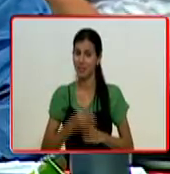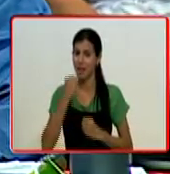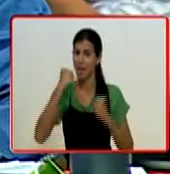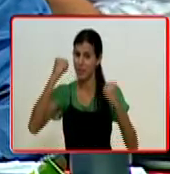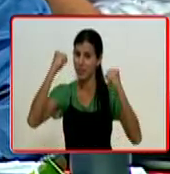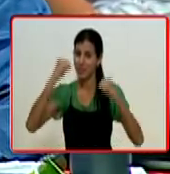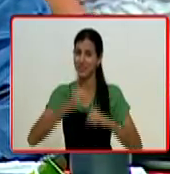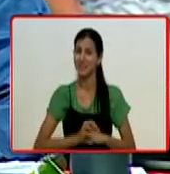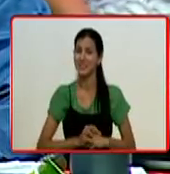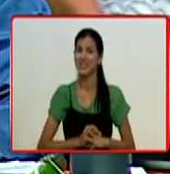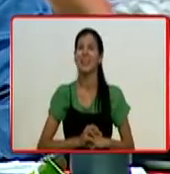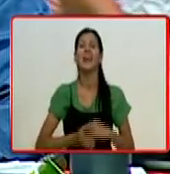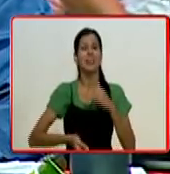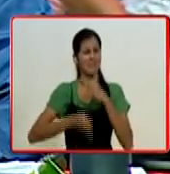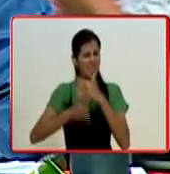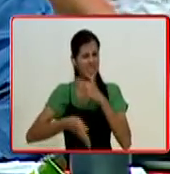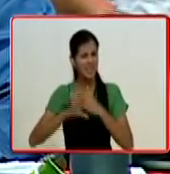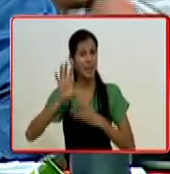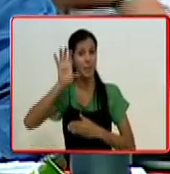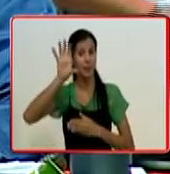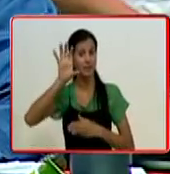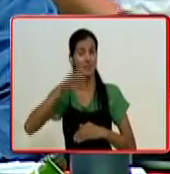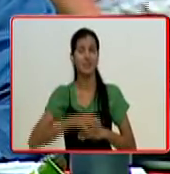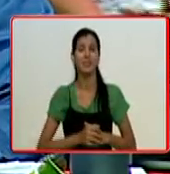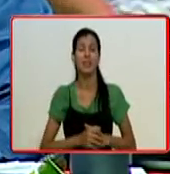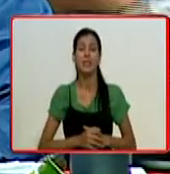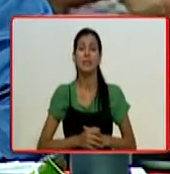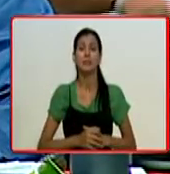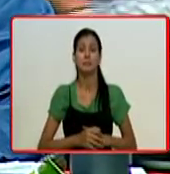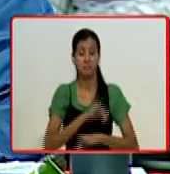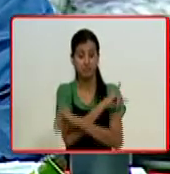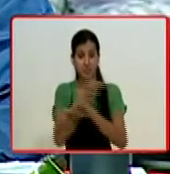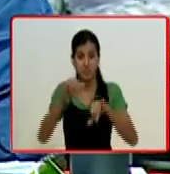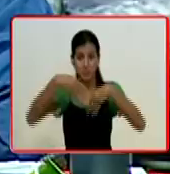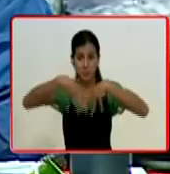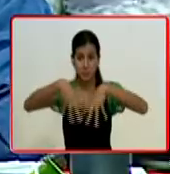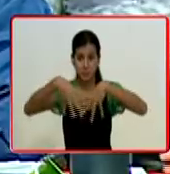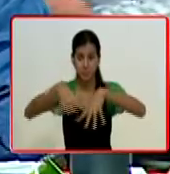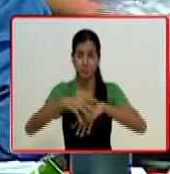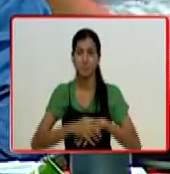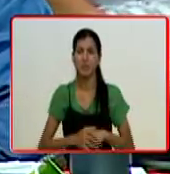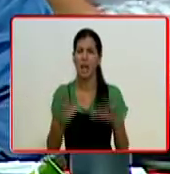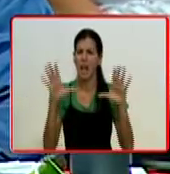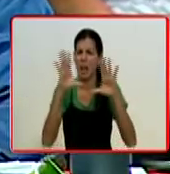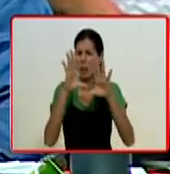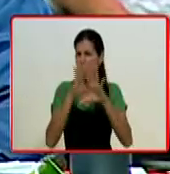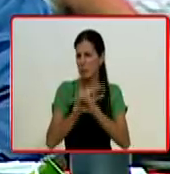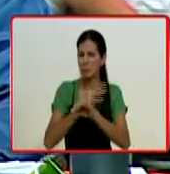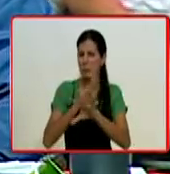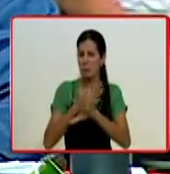La patria sigue y sigue. Luego que marchemos, en la nochecita ya,